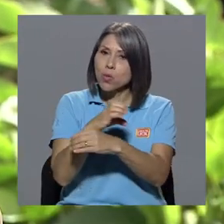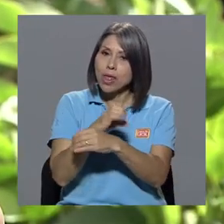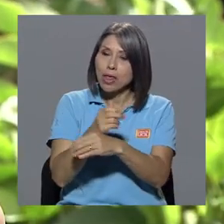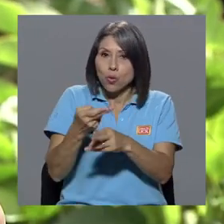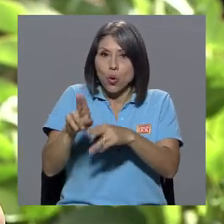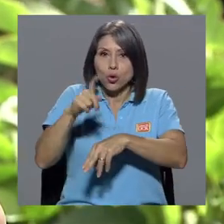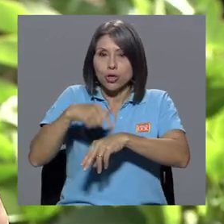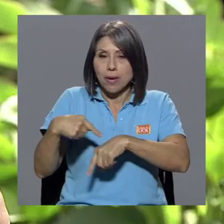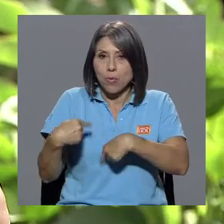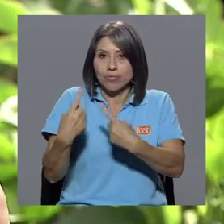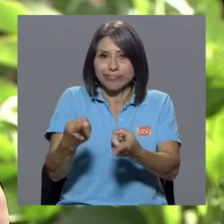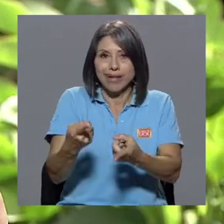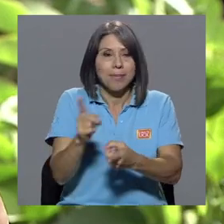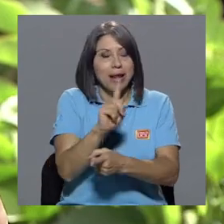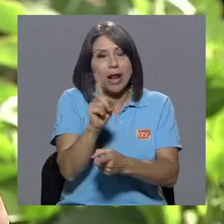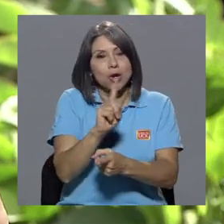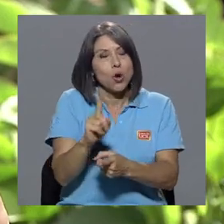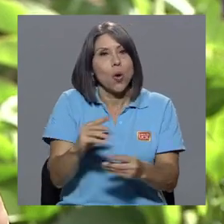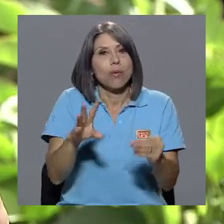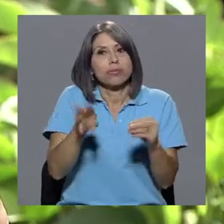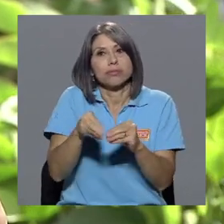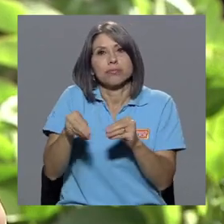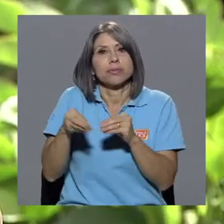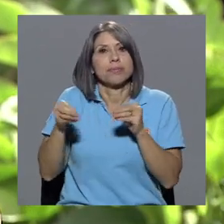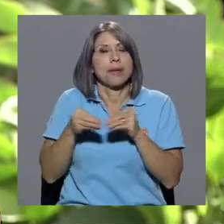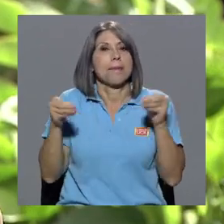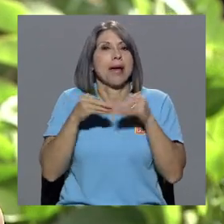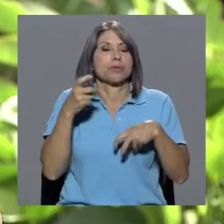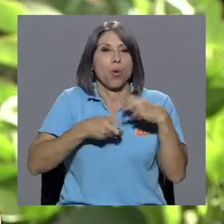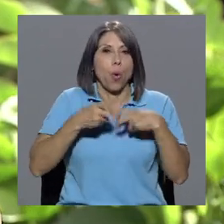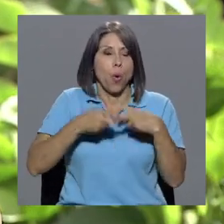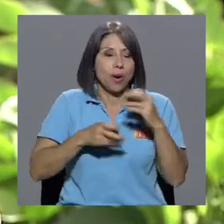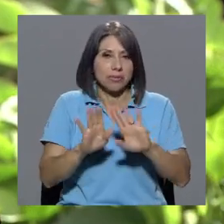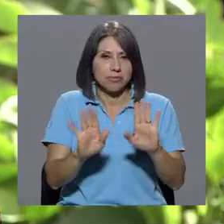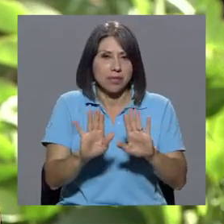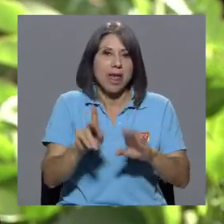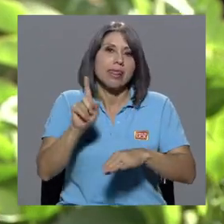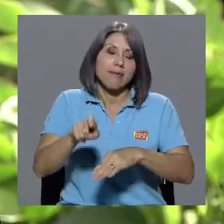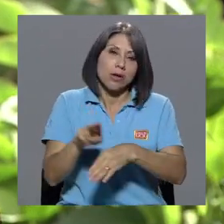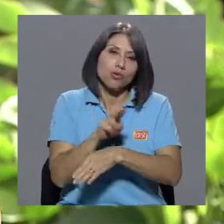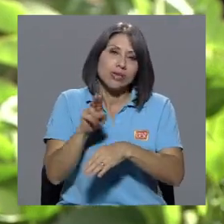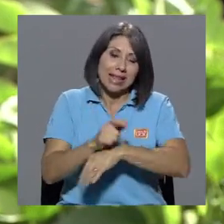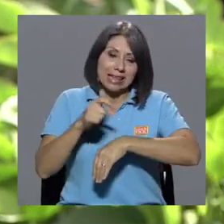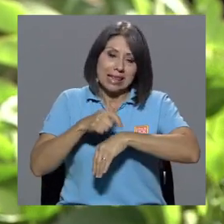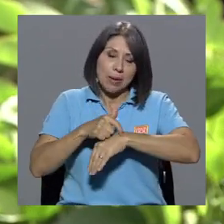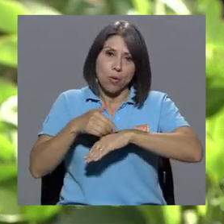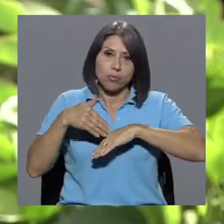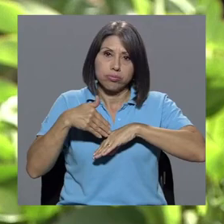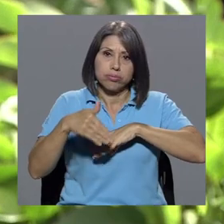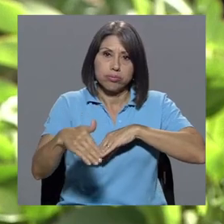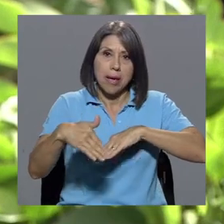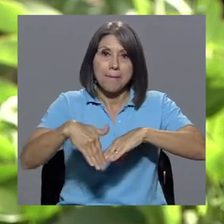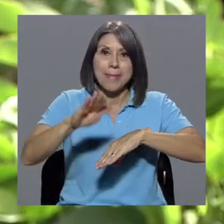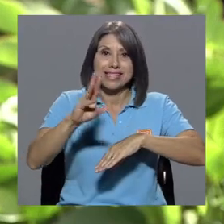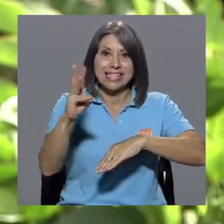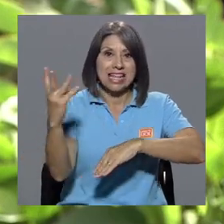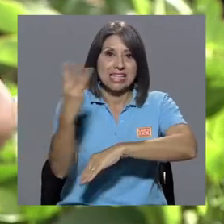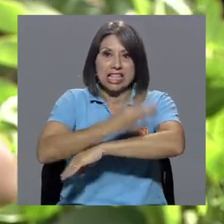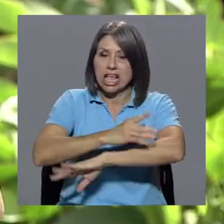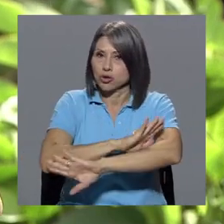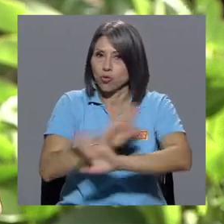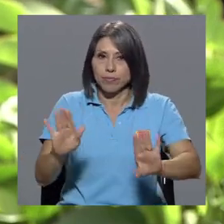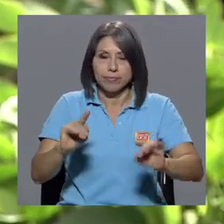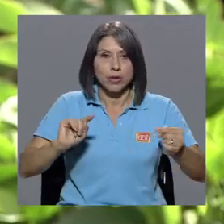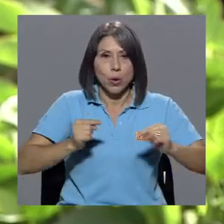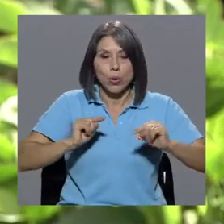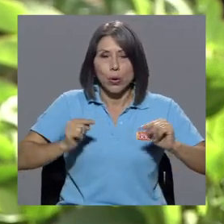periodo de tiempo para no incrementar todos los efectos adversos que mencionábamos. Entonces, se deben usar por términos de no más de 5 o 6 días cuando tenemos